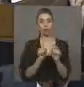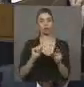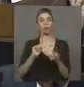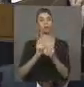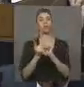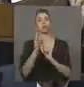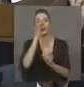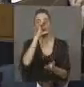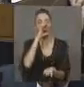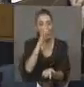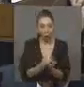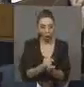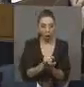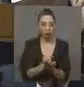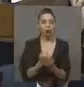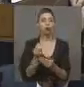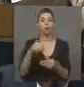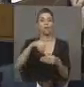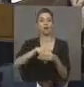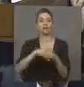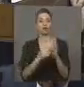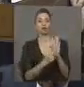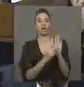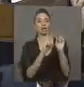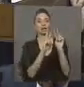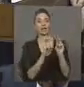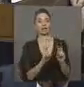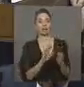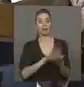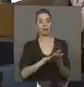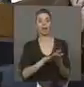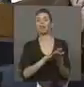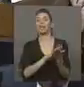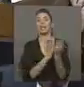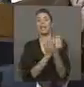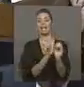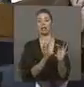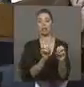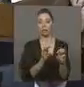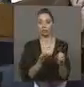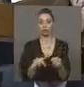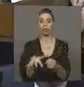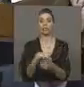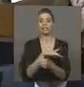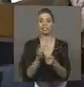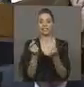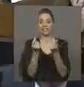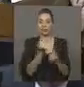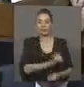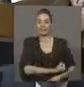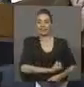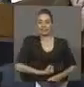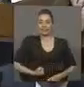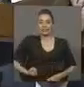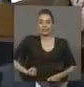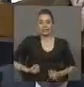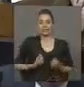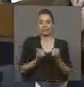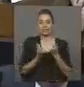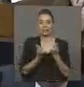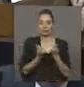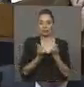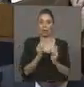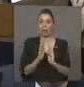engaño respecto de cómo va a votar en estas materias, dada la situación de restricción económica,